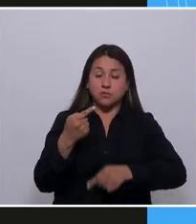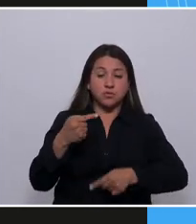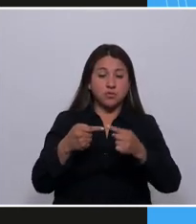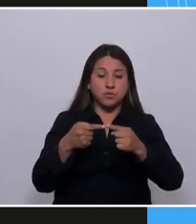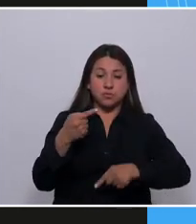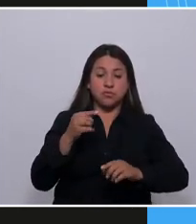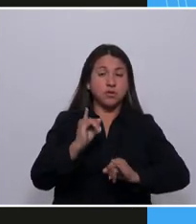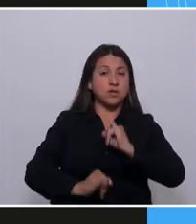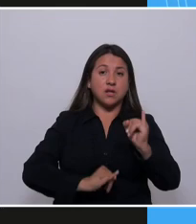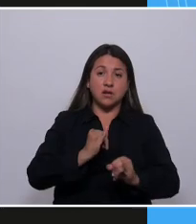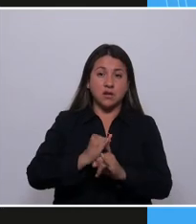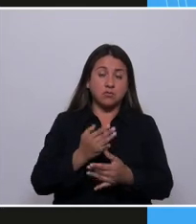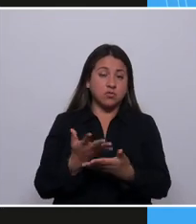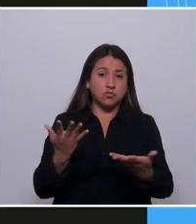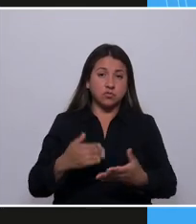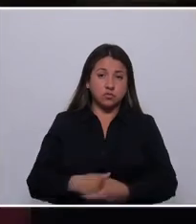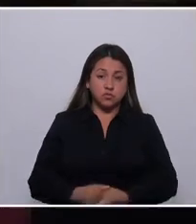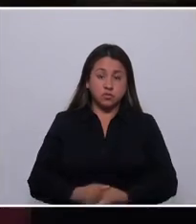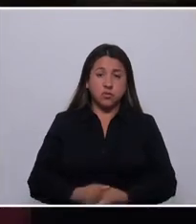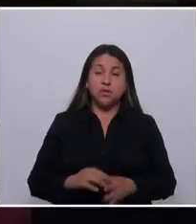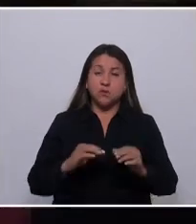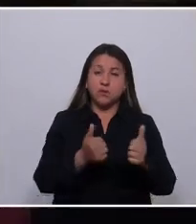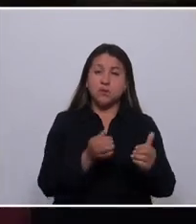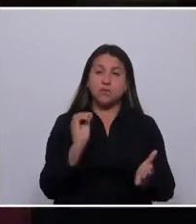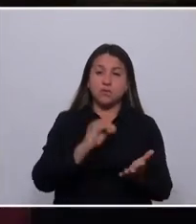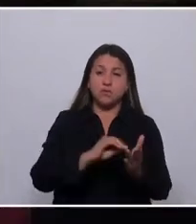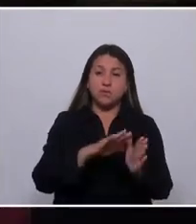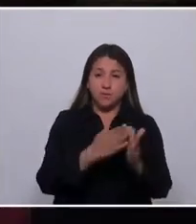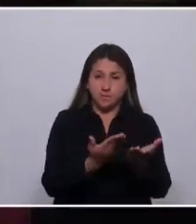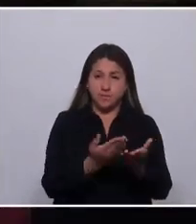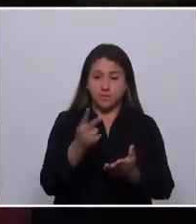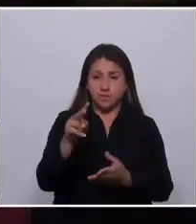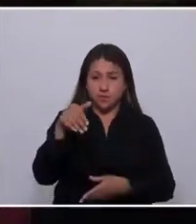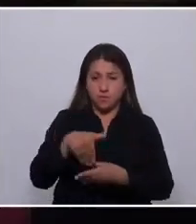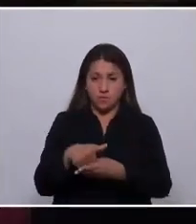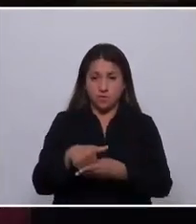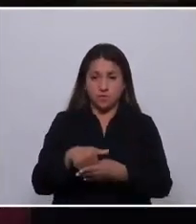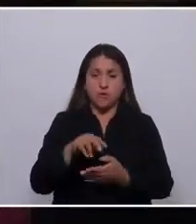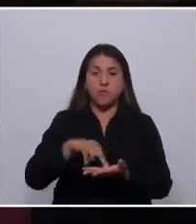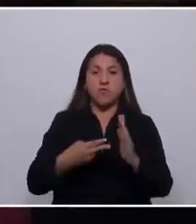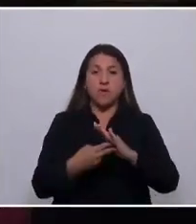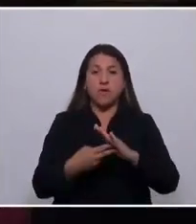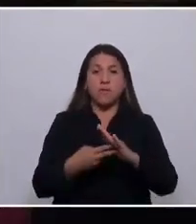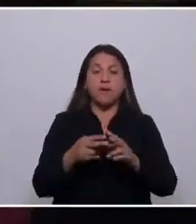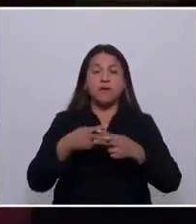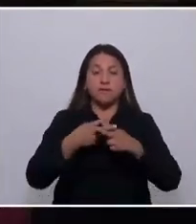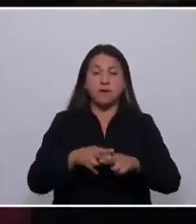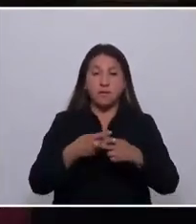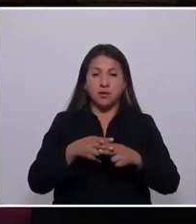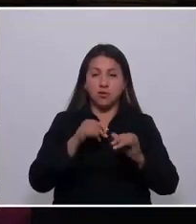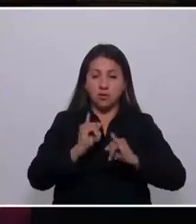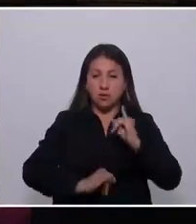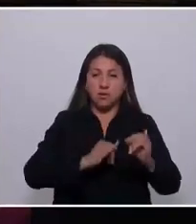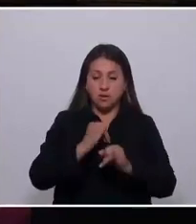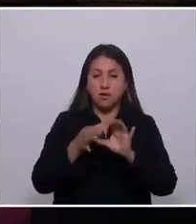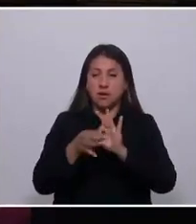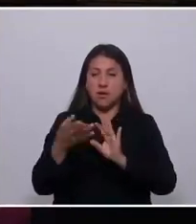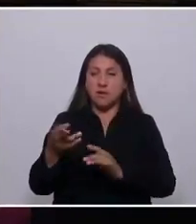rato. Muy bien, dejaremos constancia de sus problemas técnicos, convencional Rivera. Gracias.